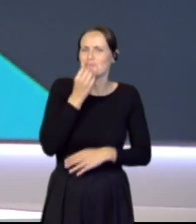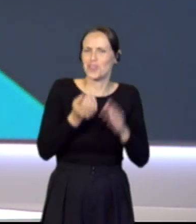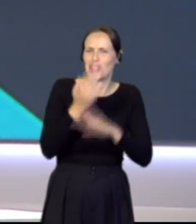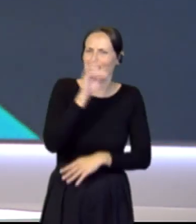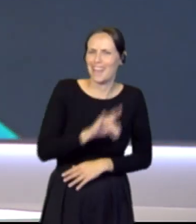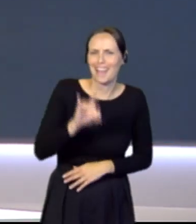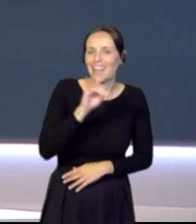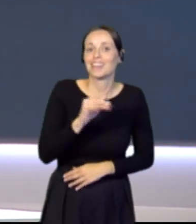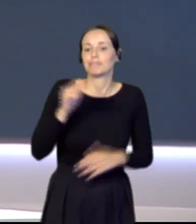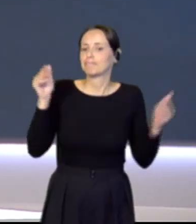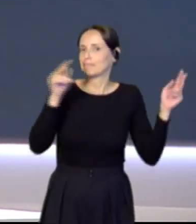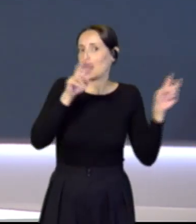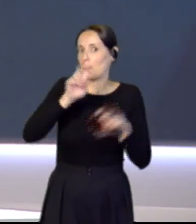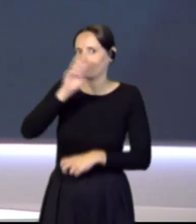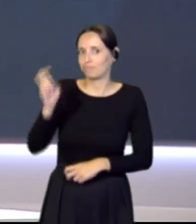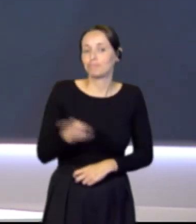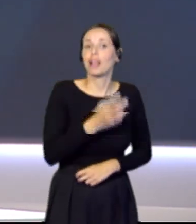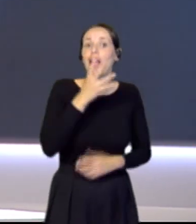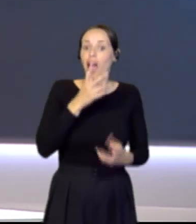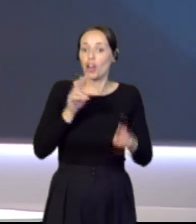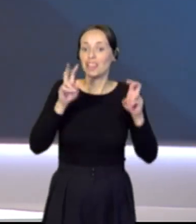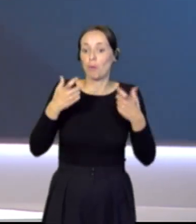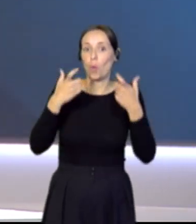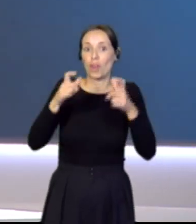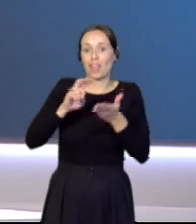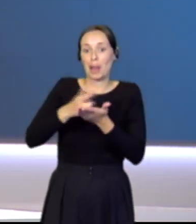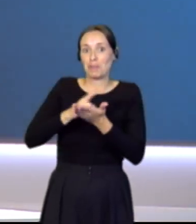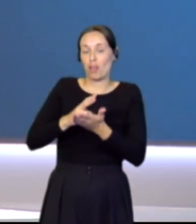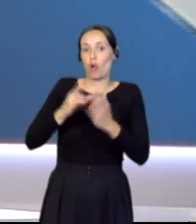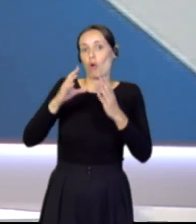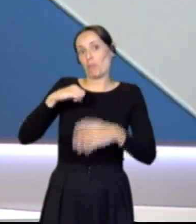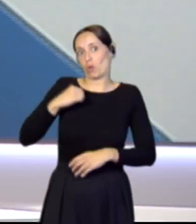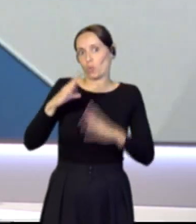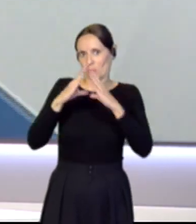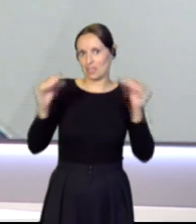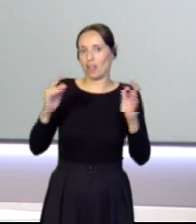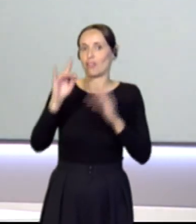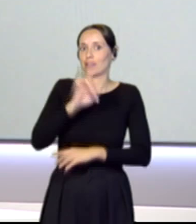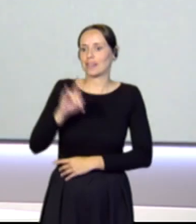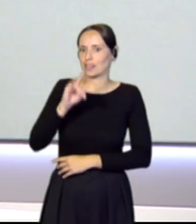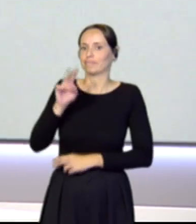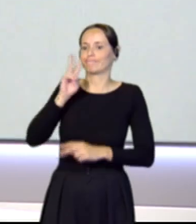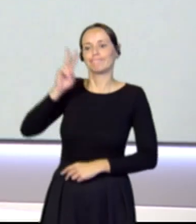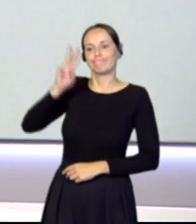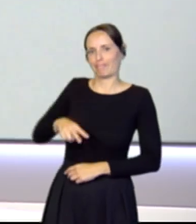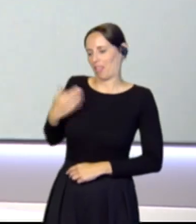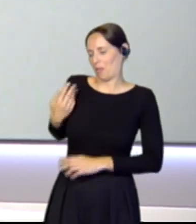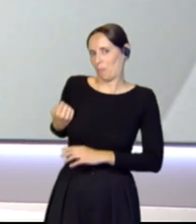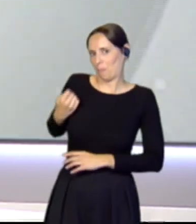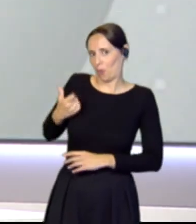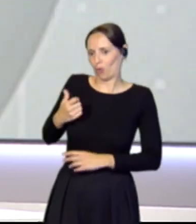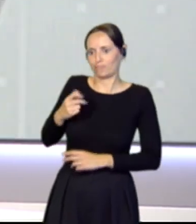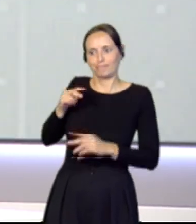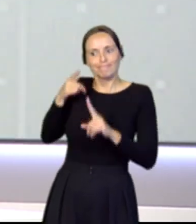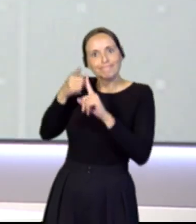Vamos con más asuntos. La unidad de epilepsia del Hospital Universitario de Canarias ha sido designada recientemente como unidad de referencia para